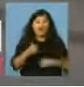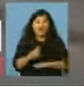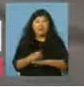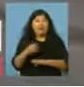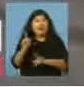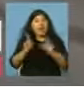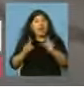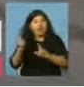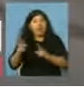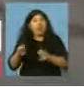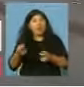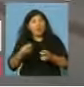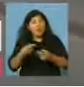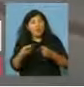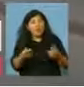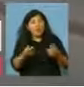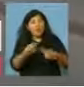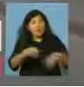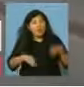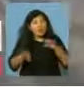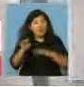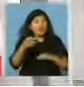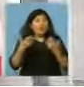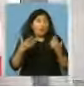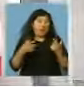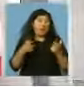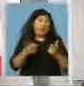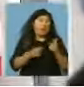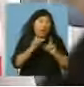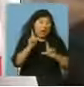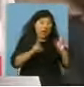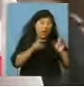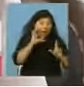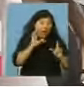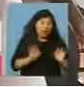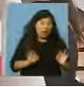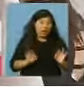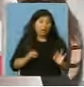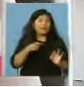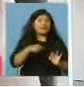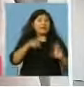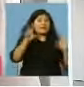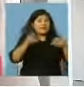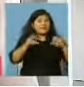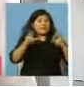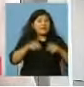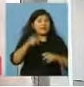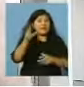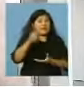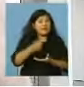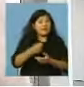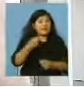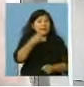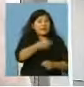pago de salario a nuestros empleados. Así que bueno, trabajando en ese sentido y por el sector que representamos.